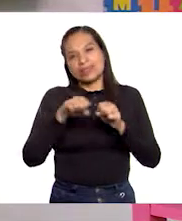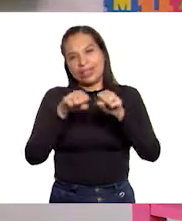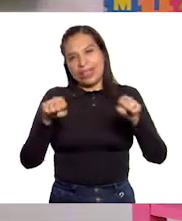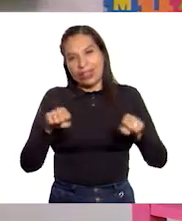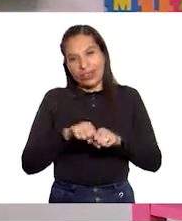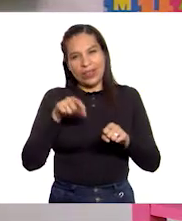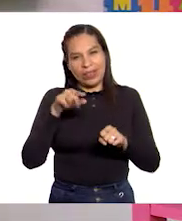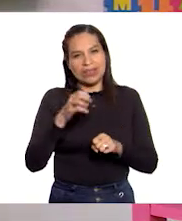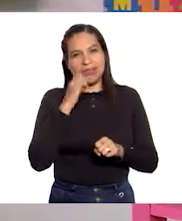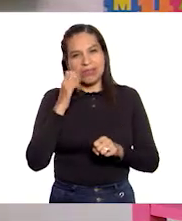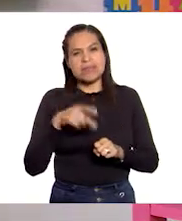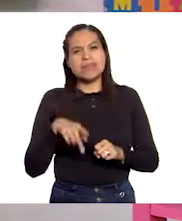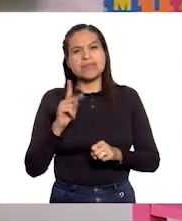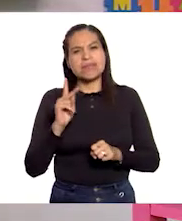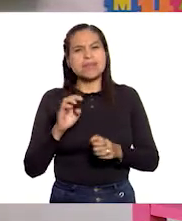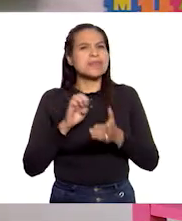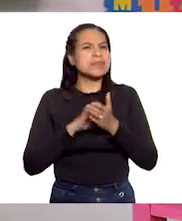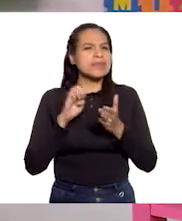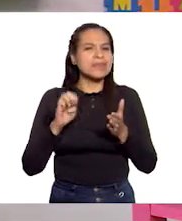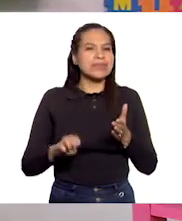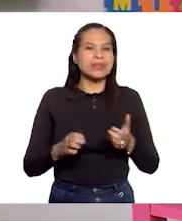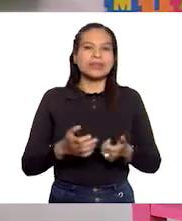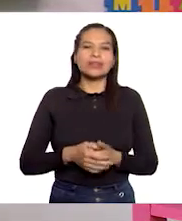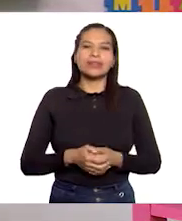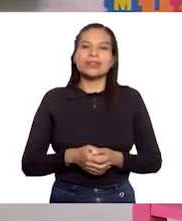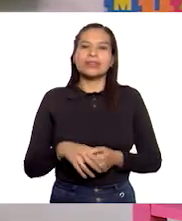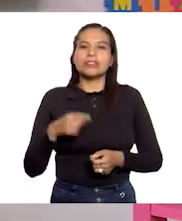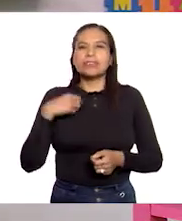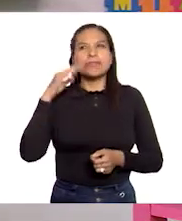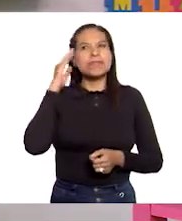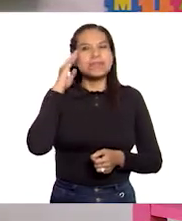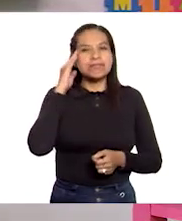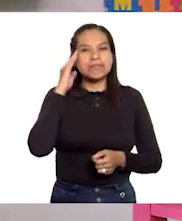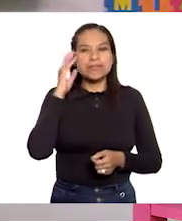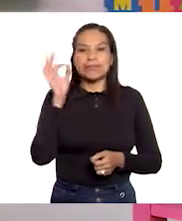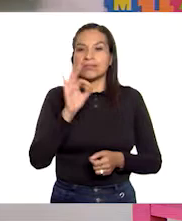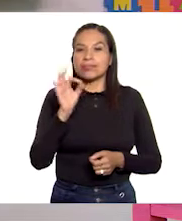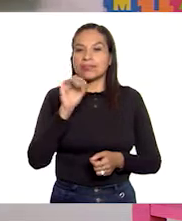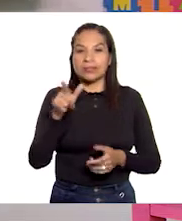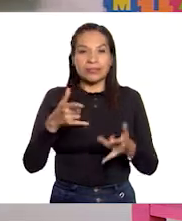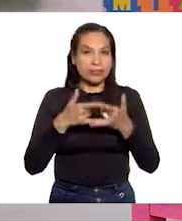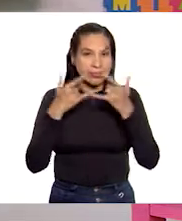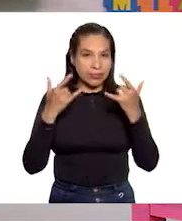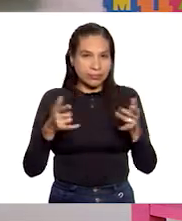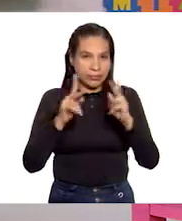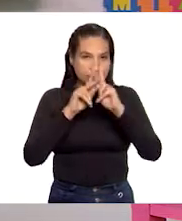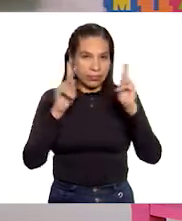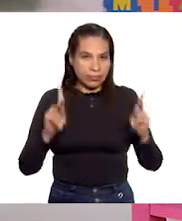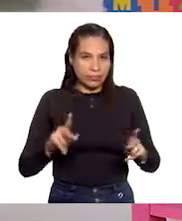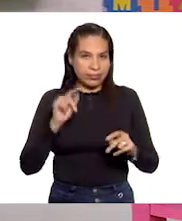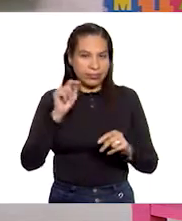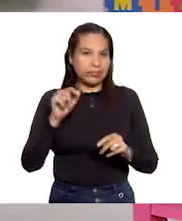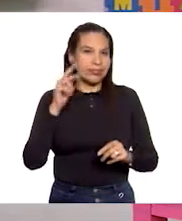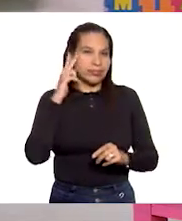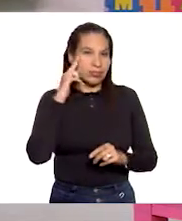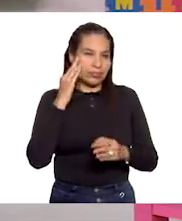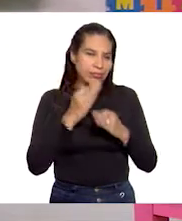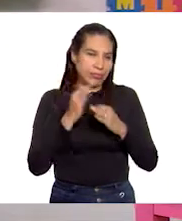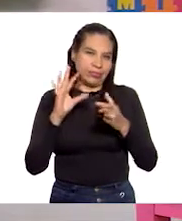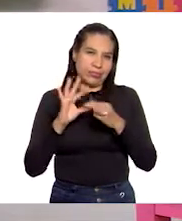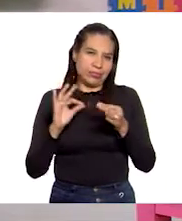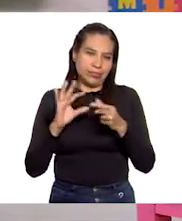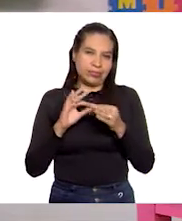de clases. Ajá. Pero, por ejemplo, me pregunto si la historia del Palacio de Bellas Artes, ahorita nos la